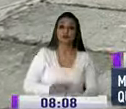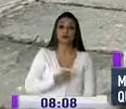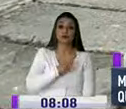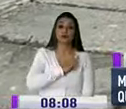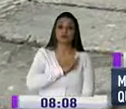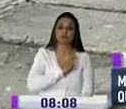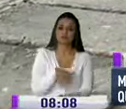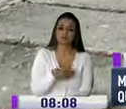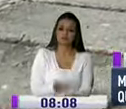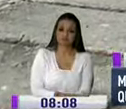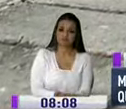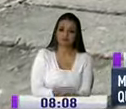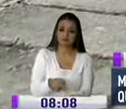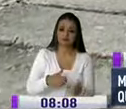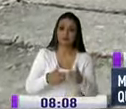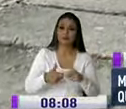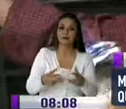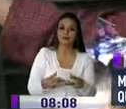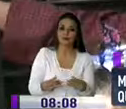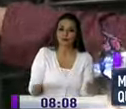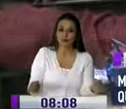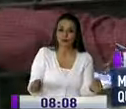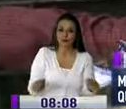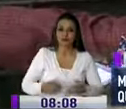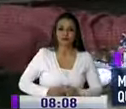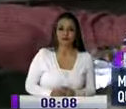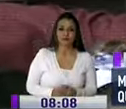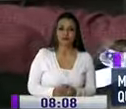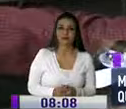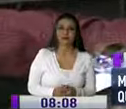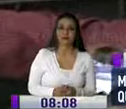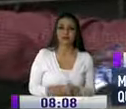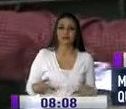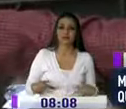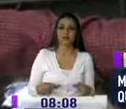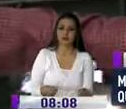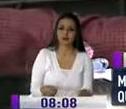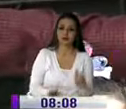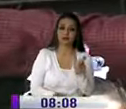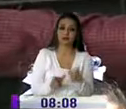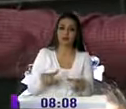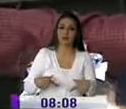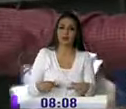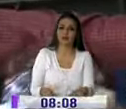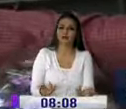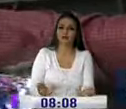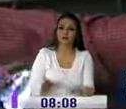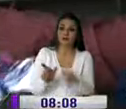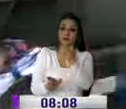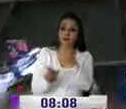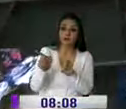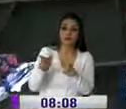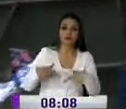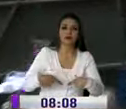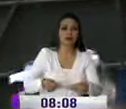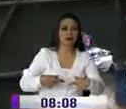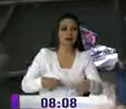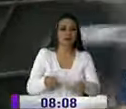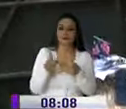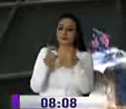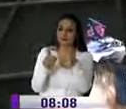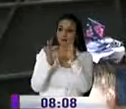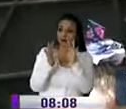a dar solución al problema de la fuga de agua. También es un gasto menos para las personas que viven aquí, ¿no? En buena hora que se